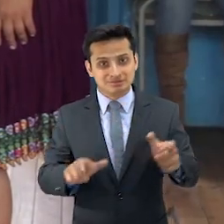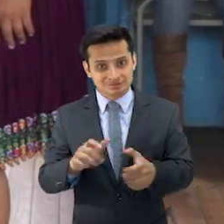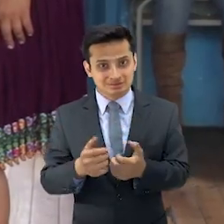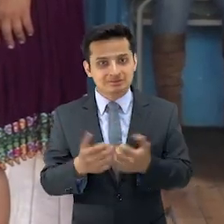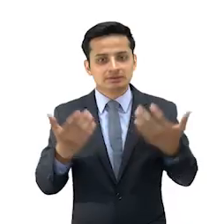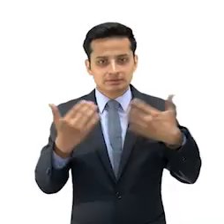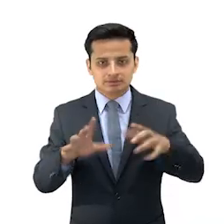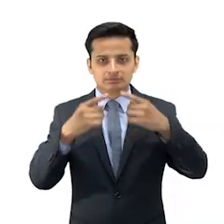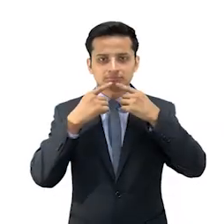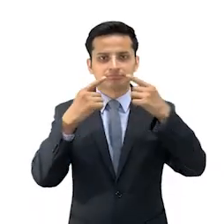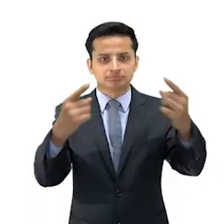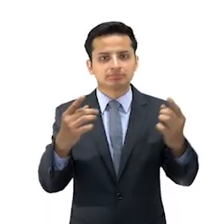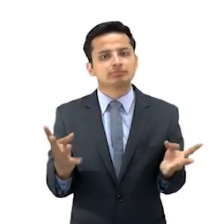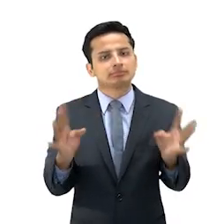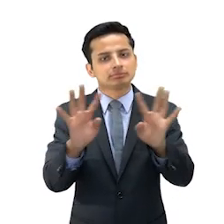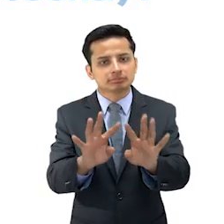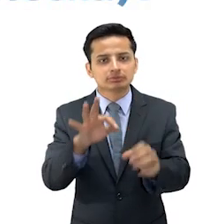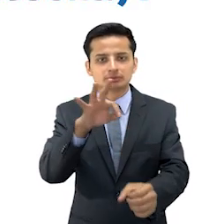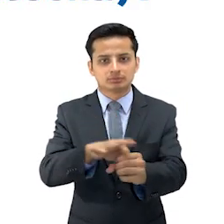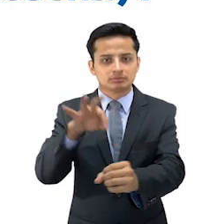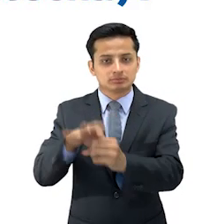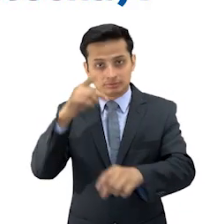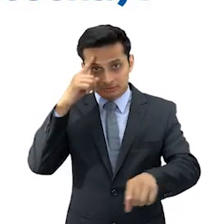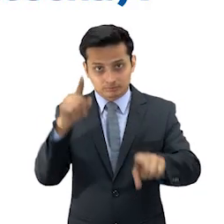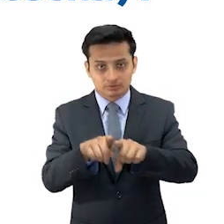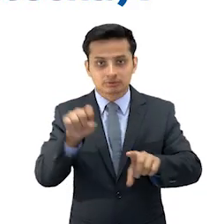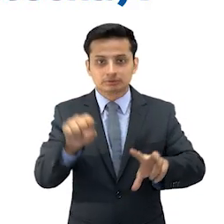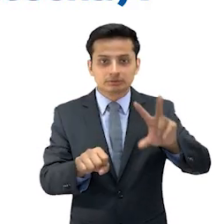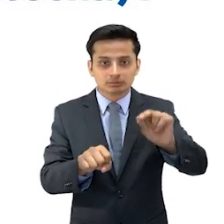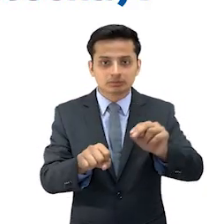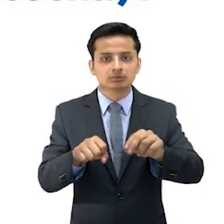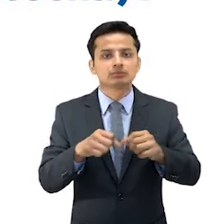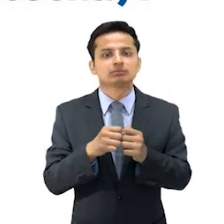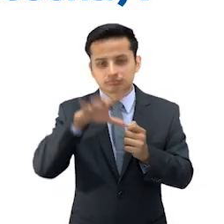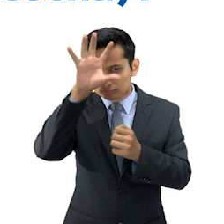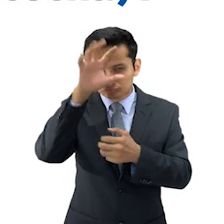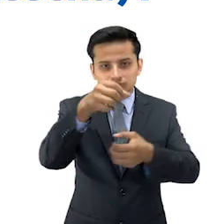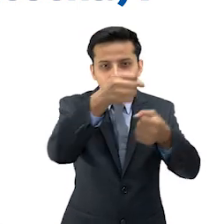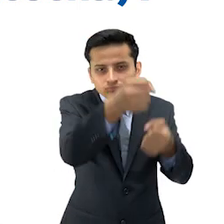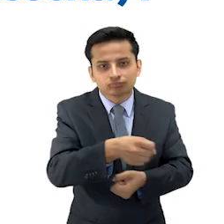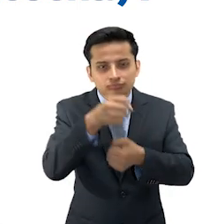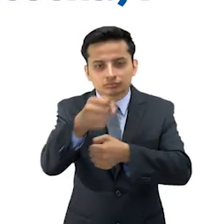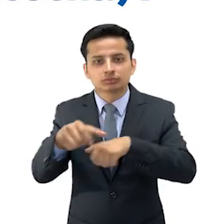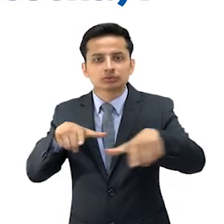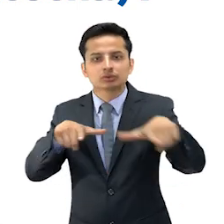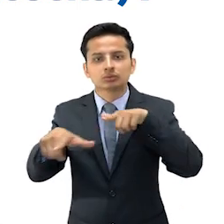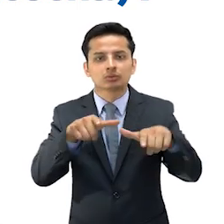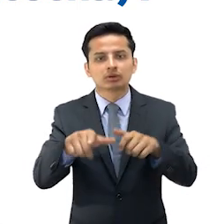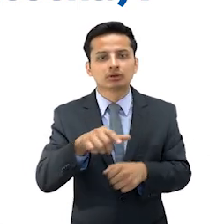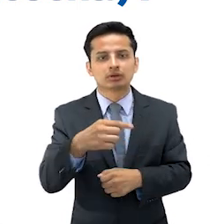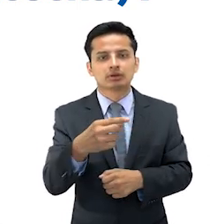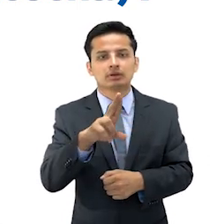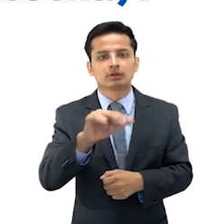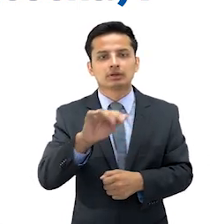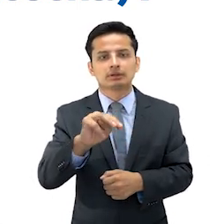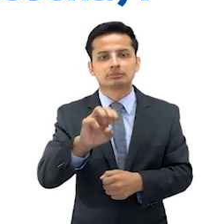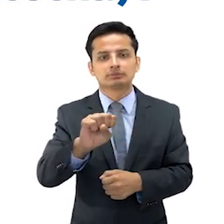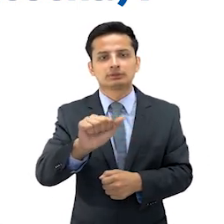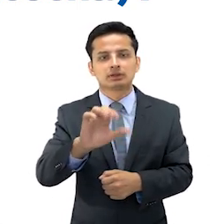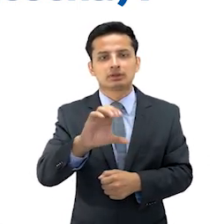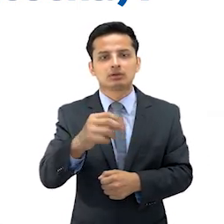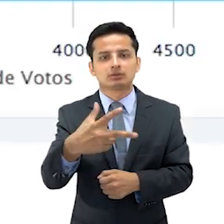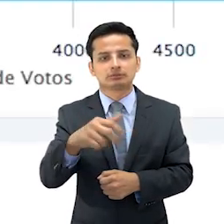15.363 habitantes fueron convocados a pronunciarse si están de acuerdo o no en que se realicen actividades mineras en el páramo